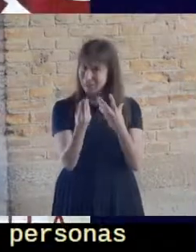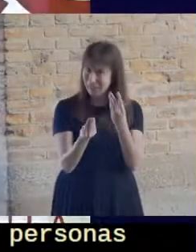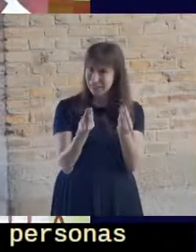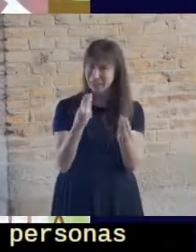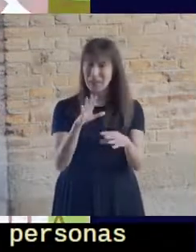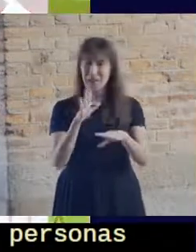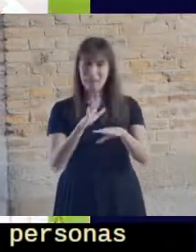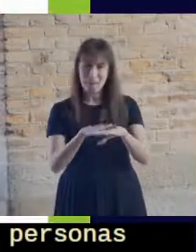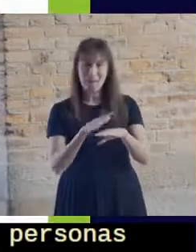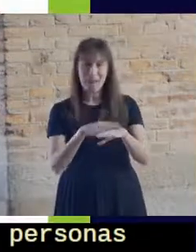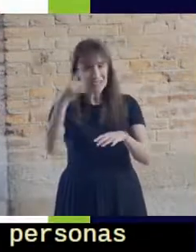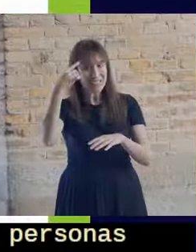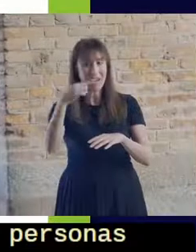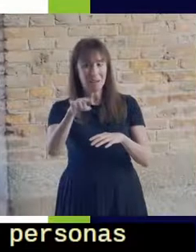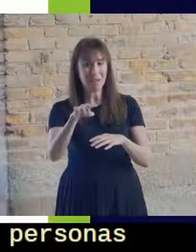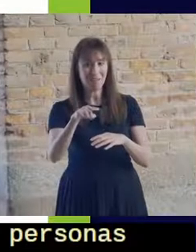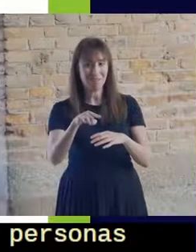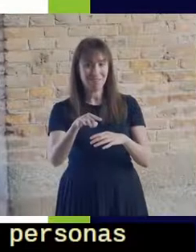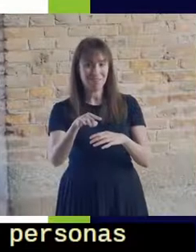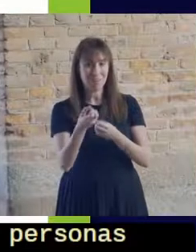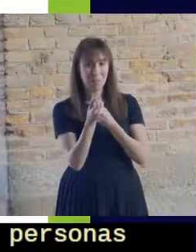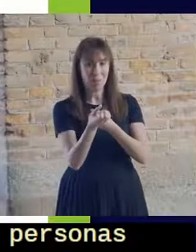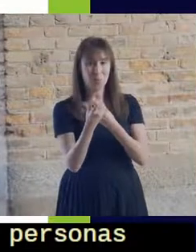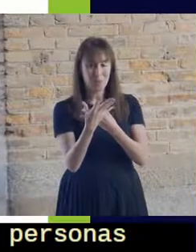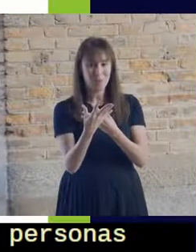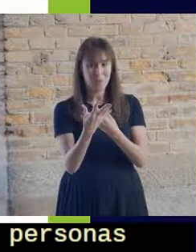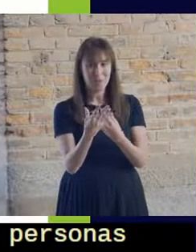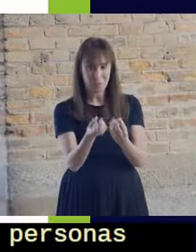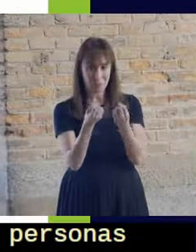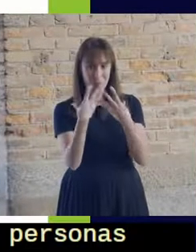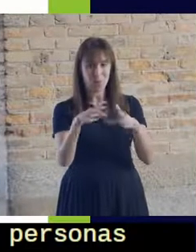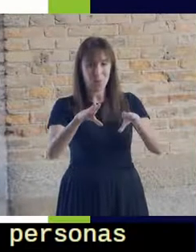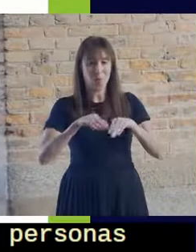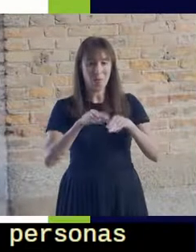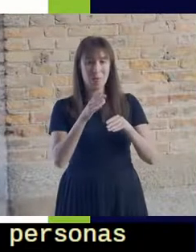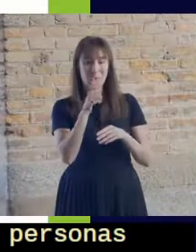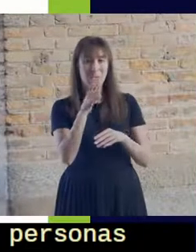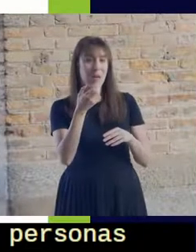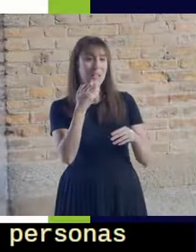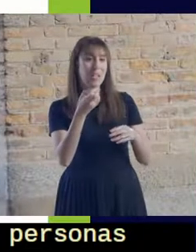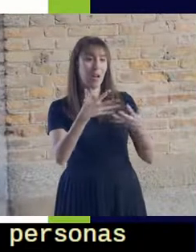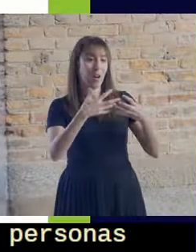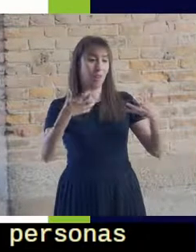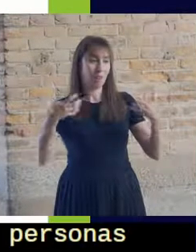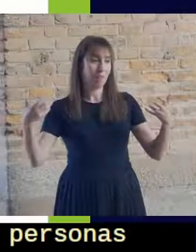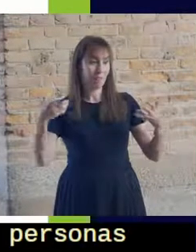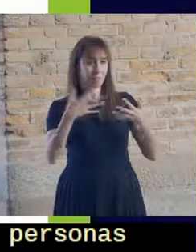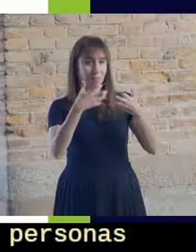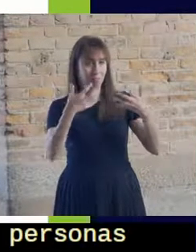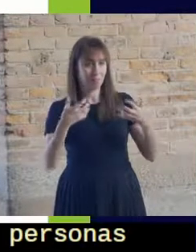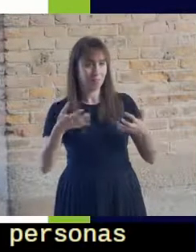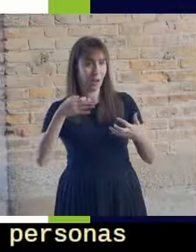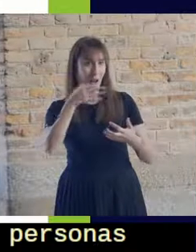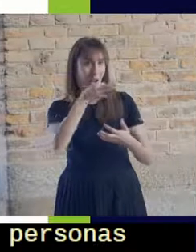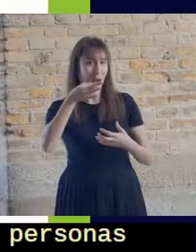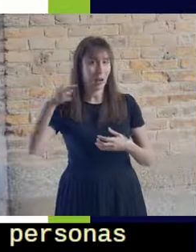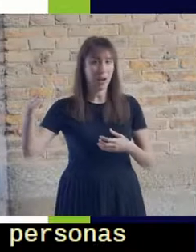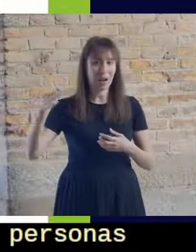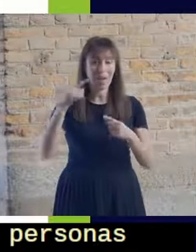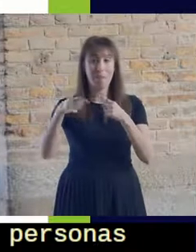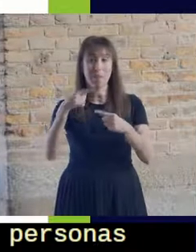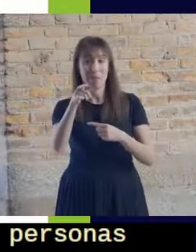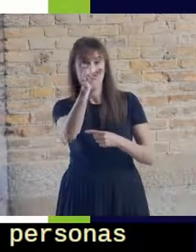retroalimentación para saber que va a llegando el mensaje que no llegue un momento en que tú después de una parrafada te diga qué tal tiempo hace en